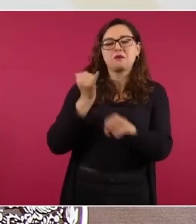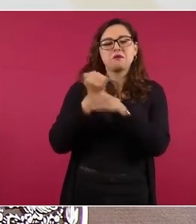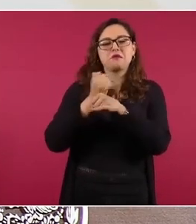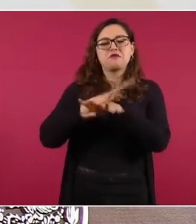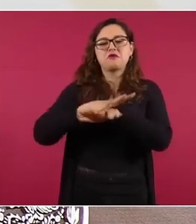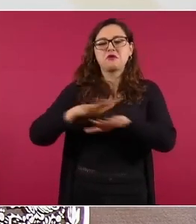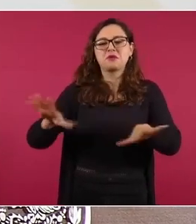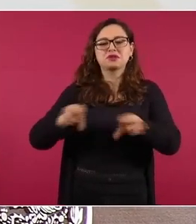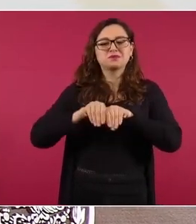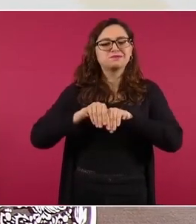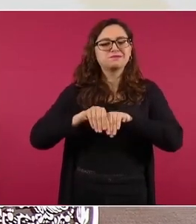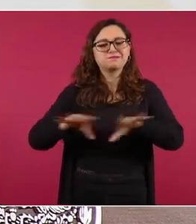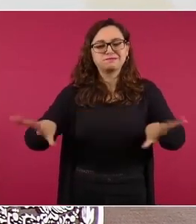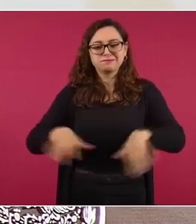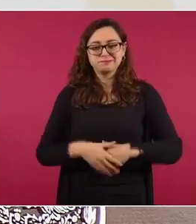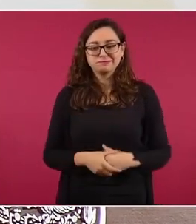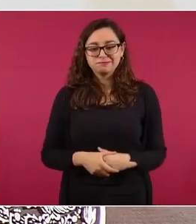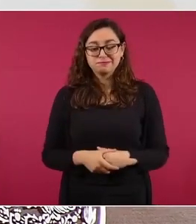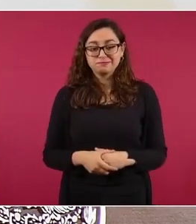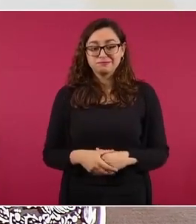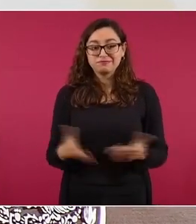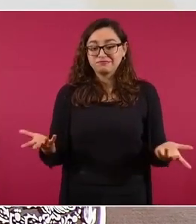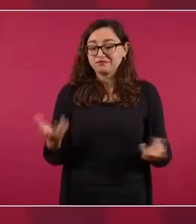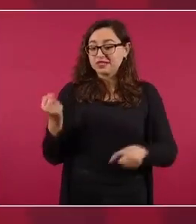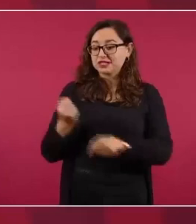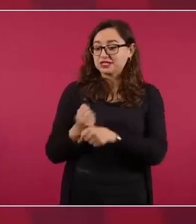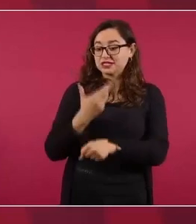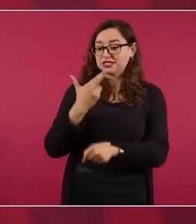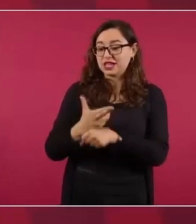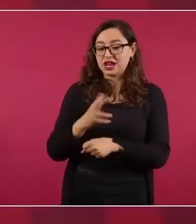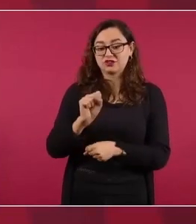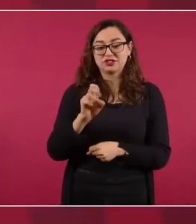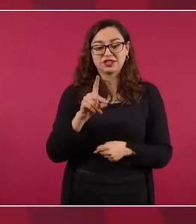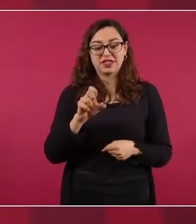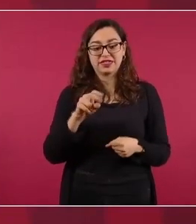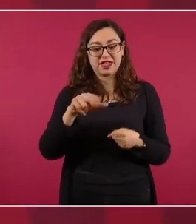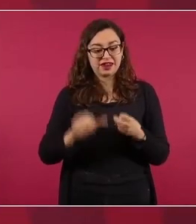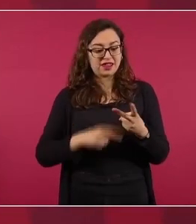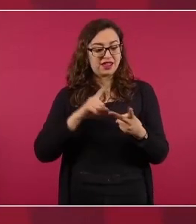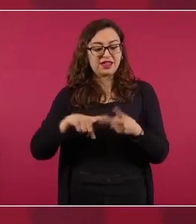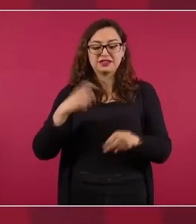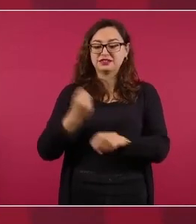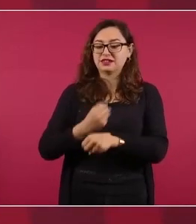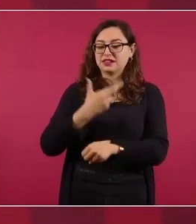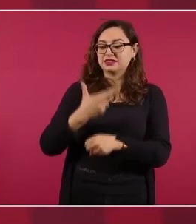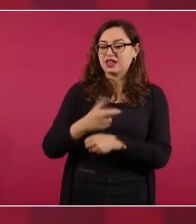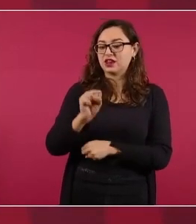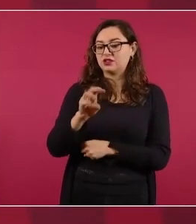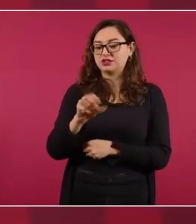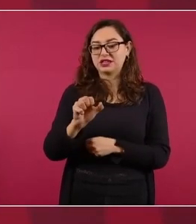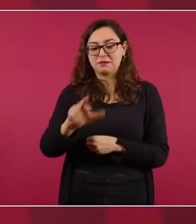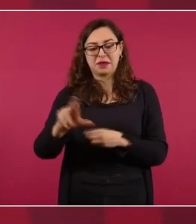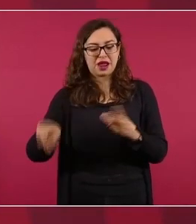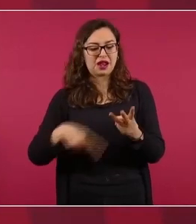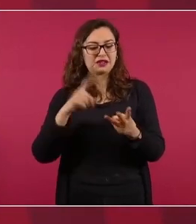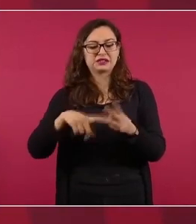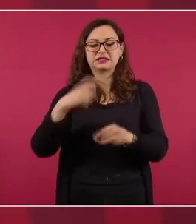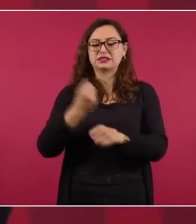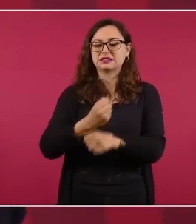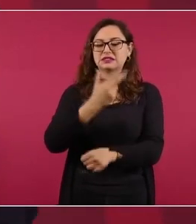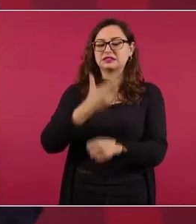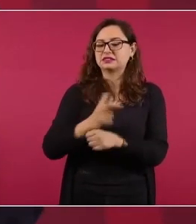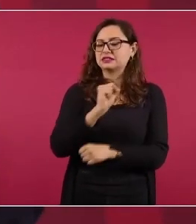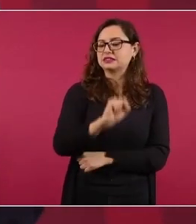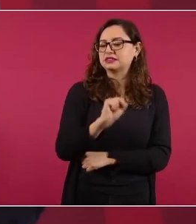Aquí viene el secretario de la Defensa, el secretario de Marina, la secretaria de Seguridad Pública, cada